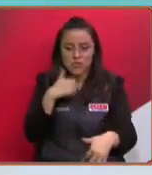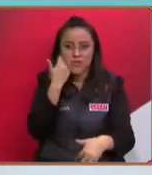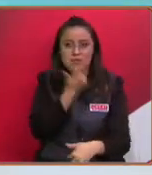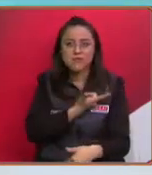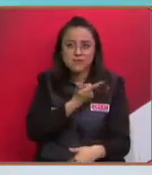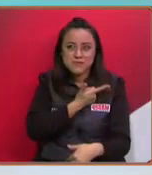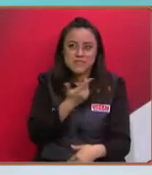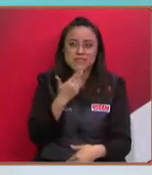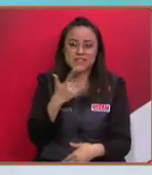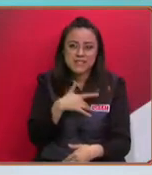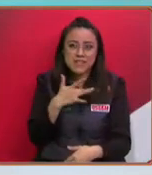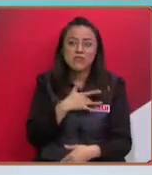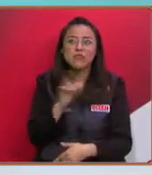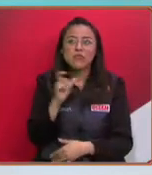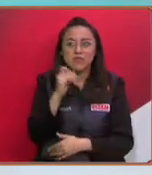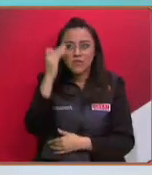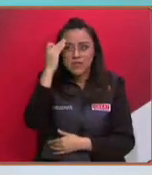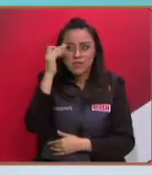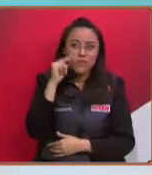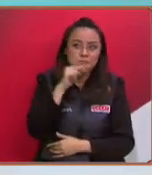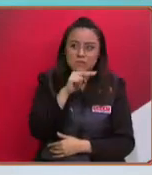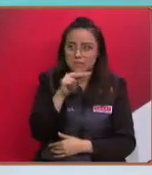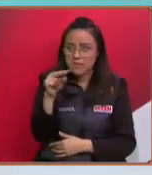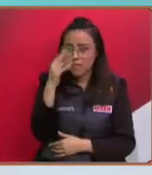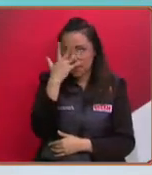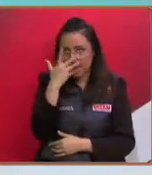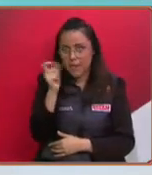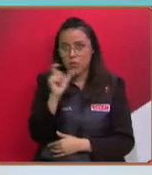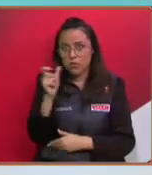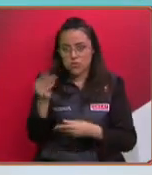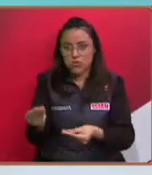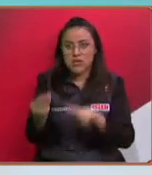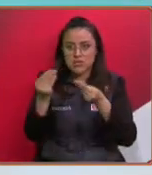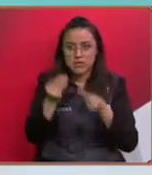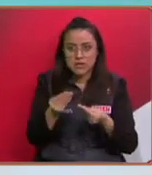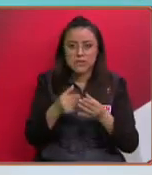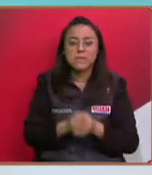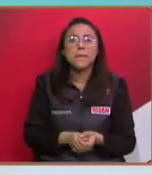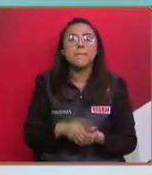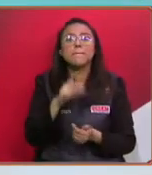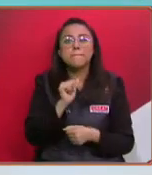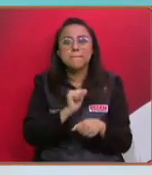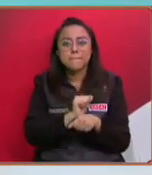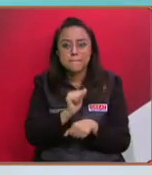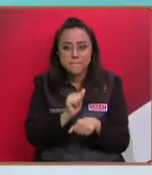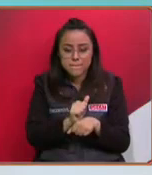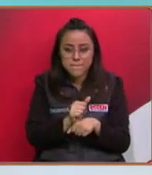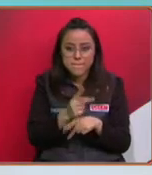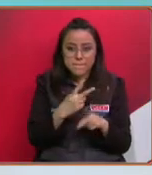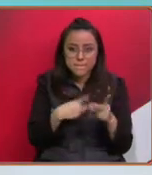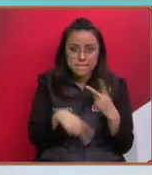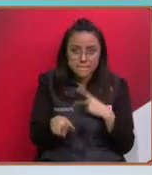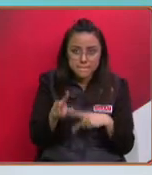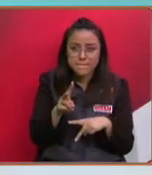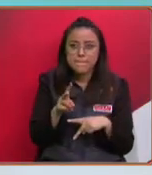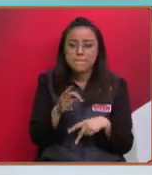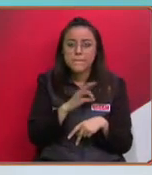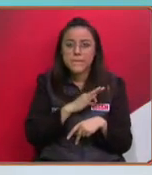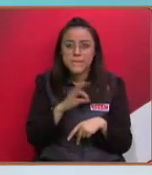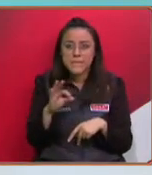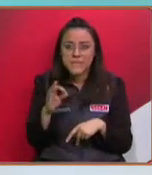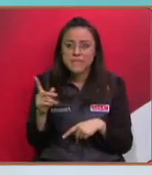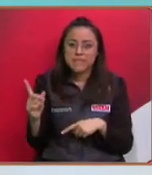felices los muchachos. En ese momento, mira, ahí están, ese es el momento de la entrega. Wow. Y estas unidades, nos